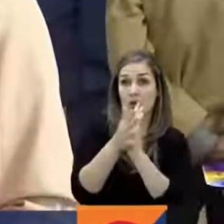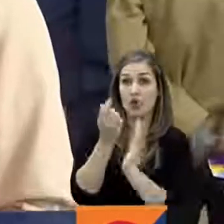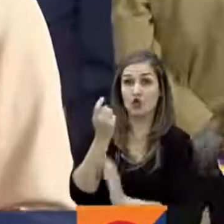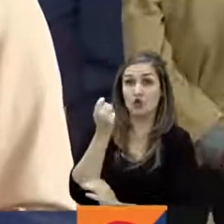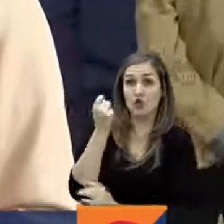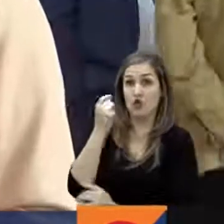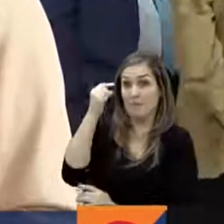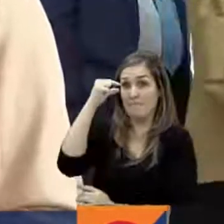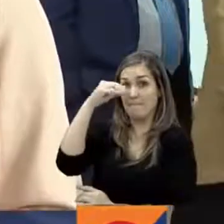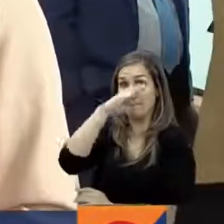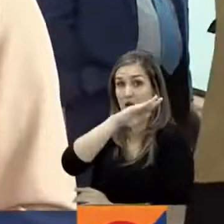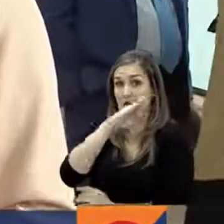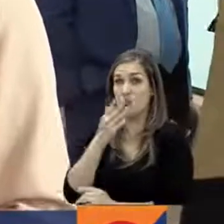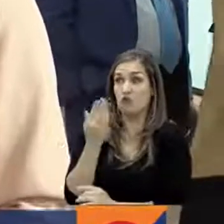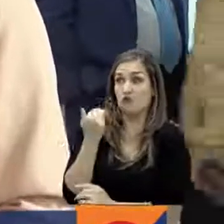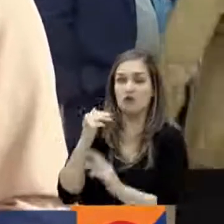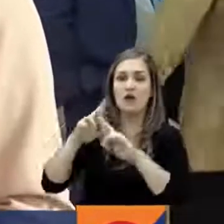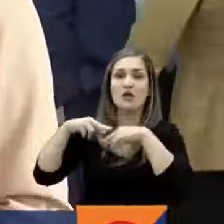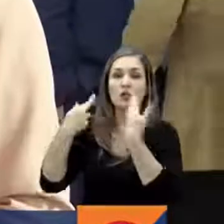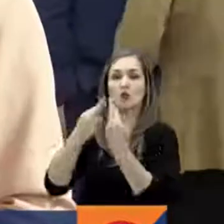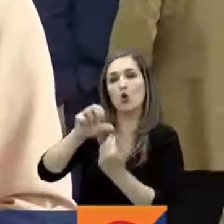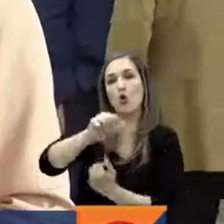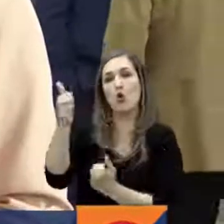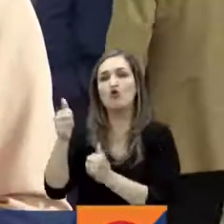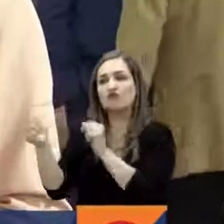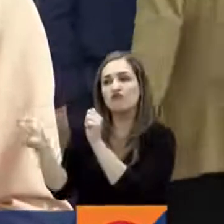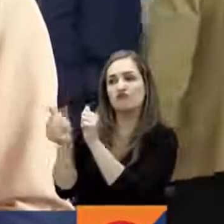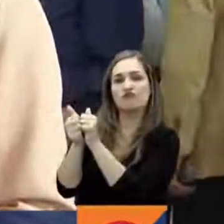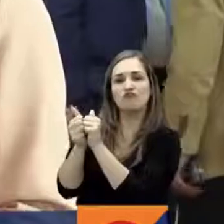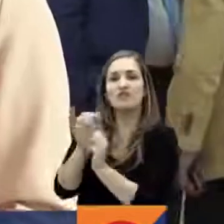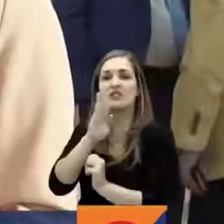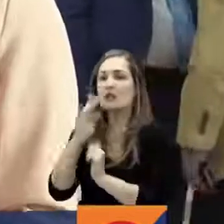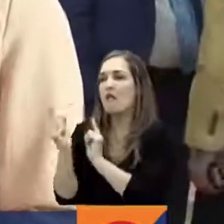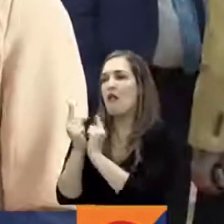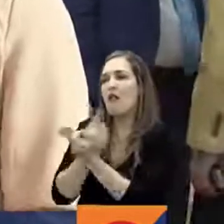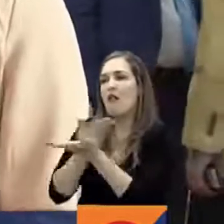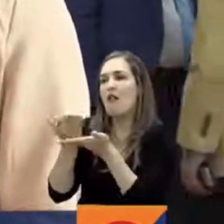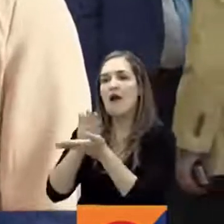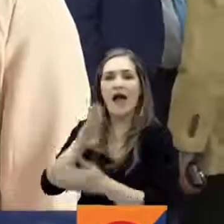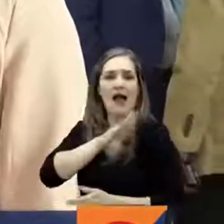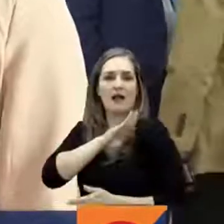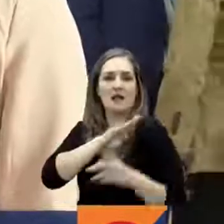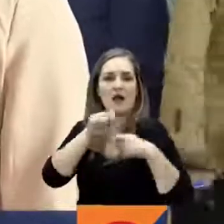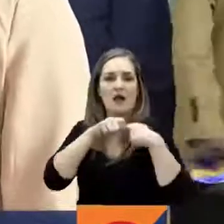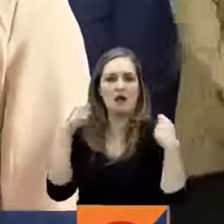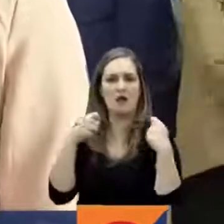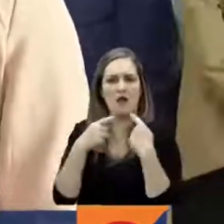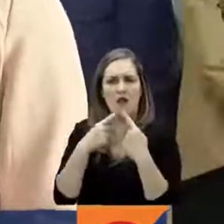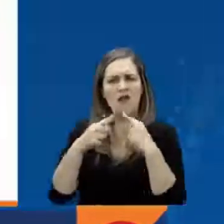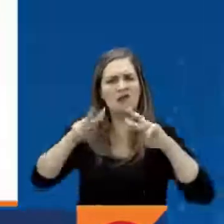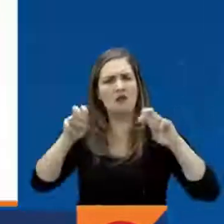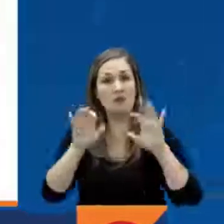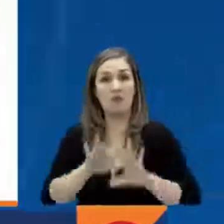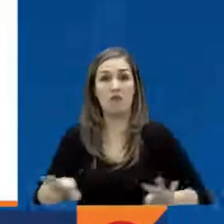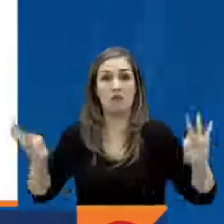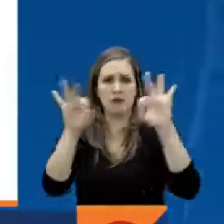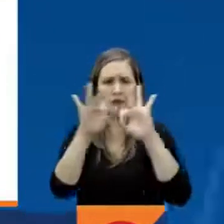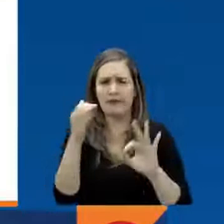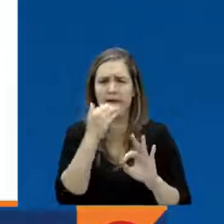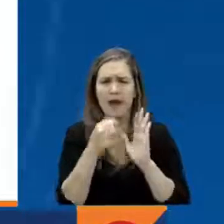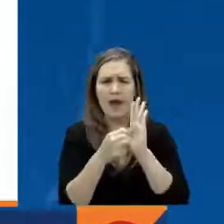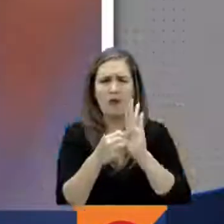Gustavo Petro tuvo una reunión muy importante con la alcaldesa de Bogotá, Claudia López. En esta reunión se tocaron temas muy importantes, sobre todo de cómo va a